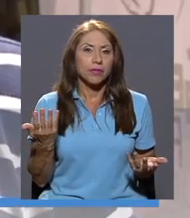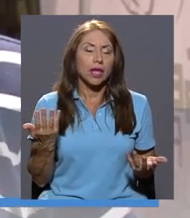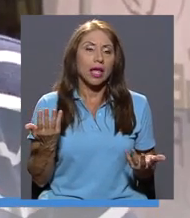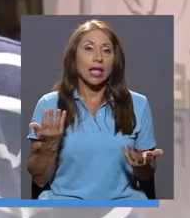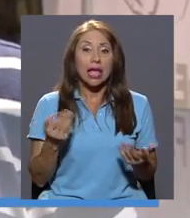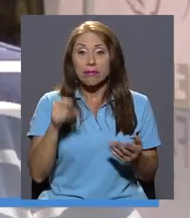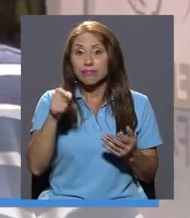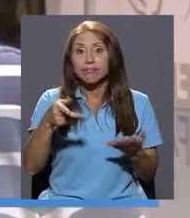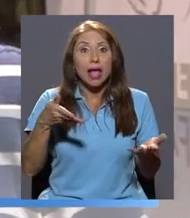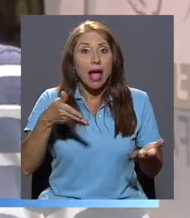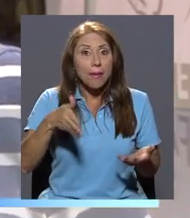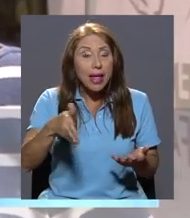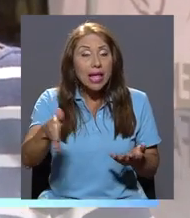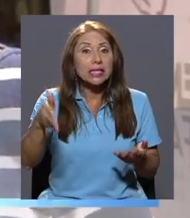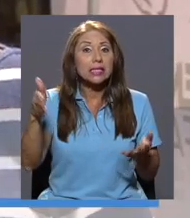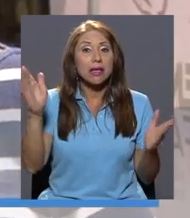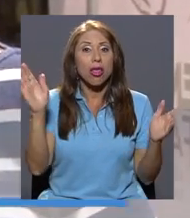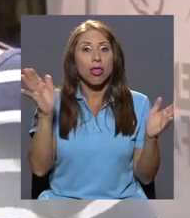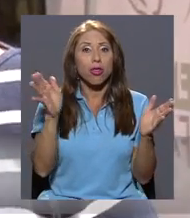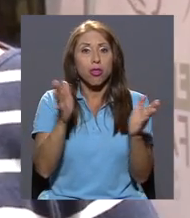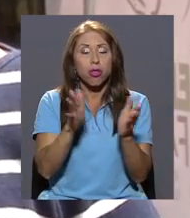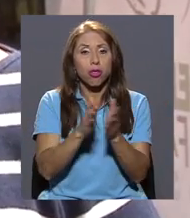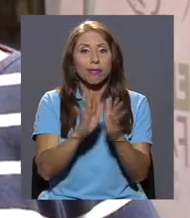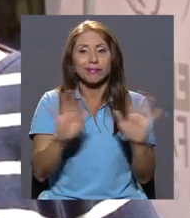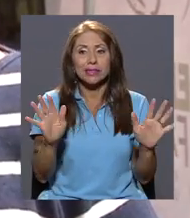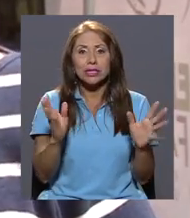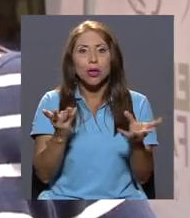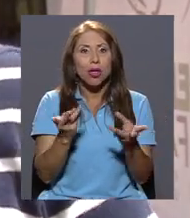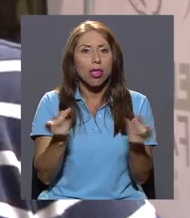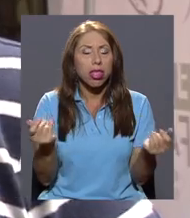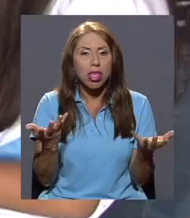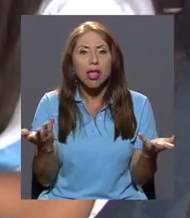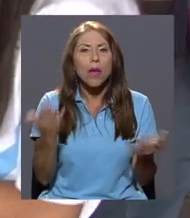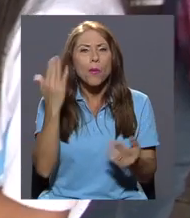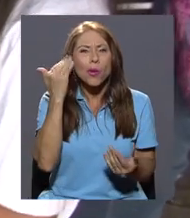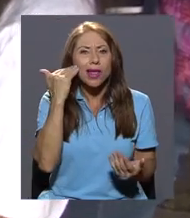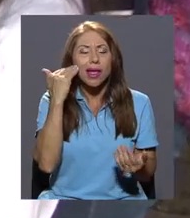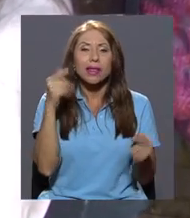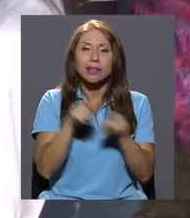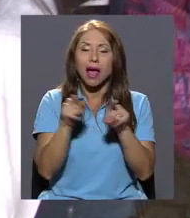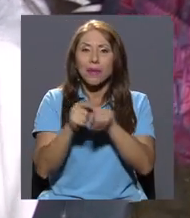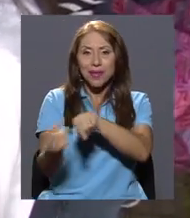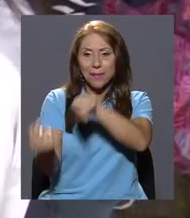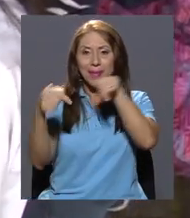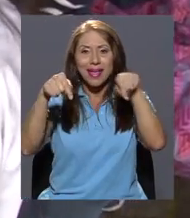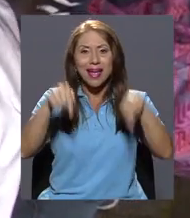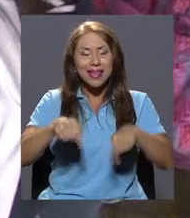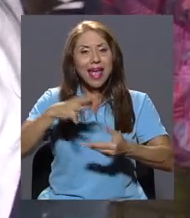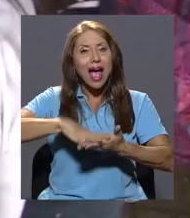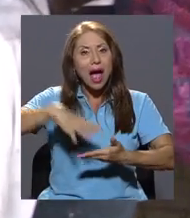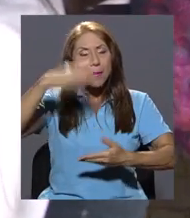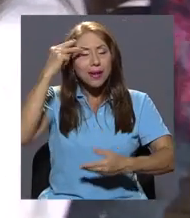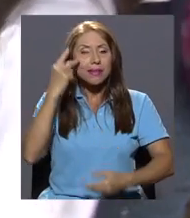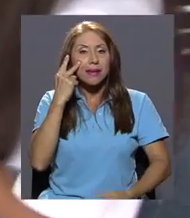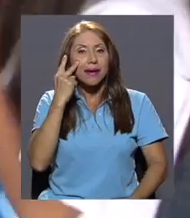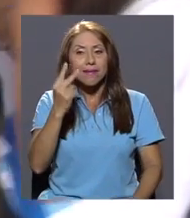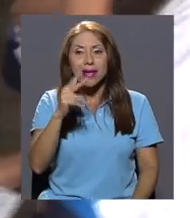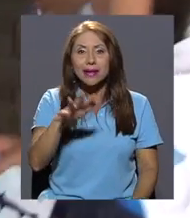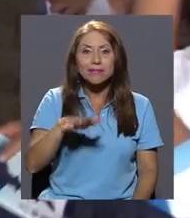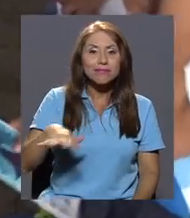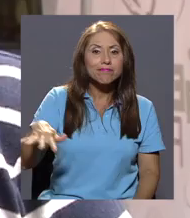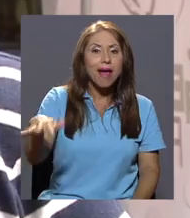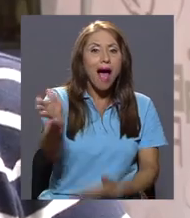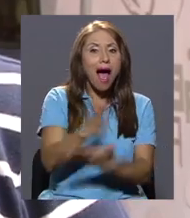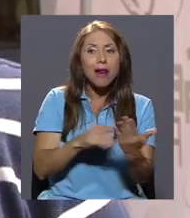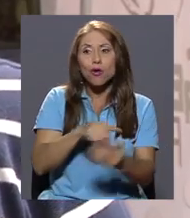el vías de extinción, el por qué, sino también que los traigan aquí y aprendan a ver un medio al